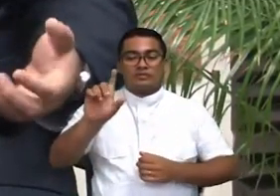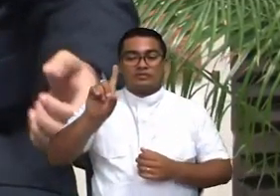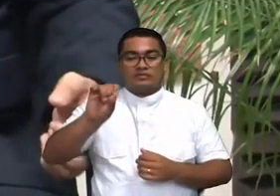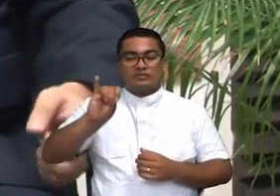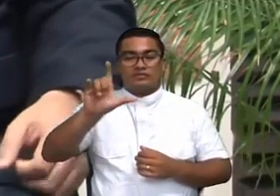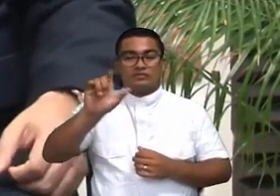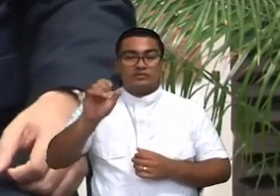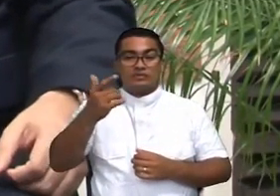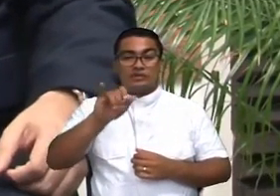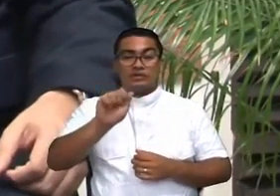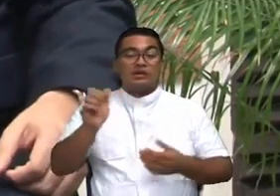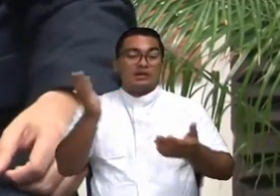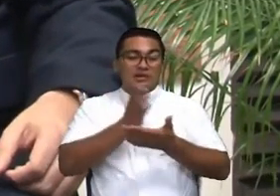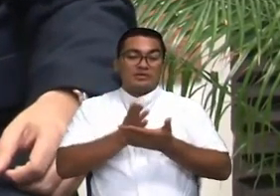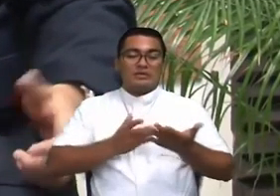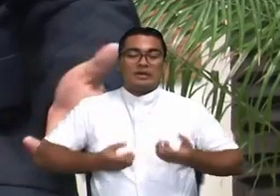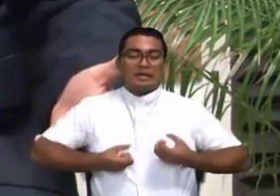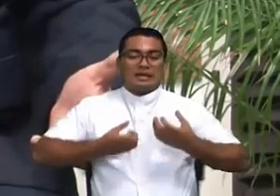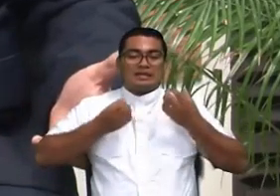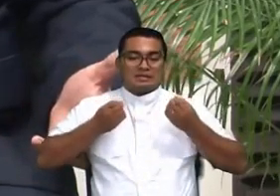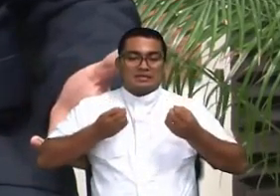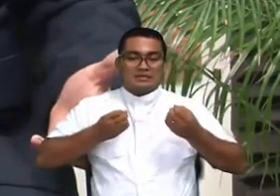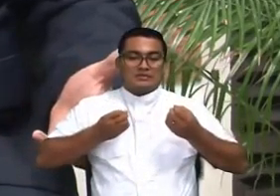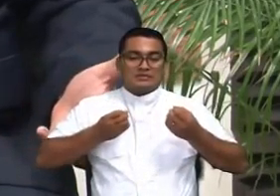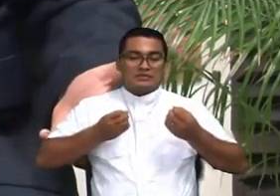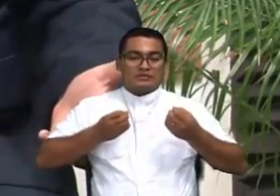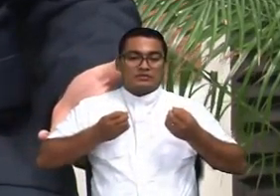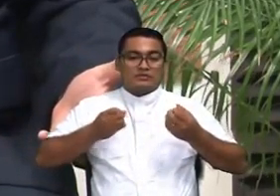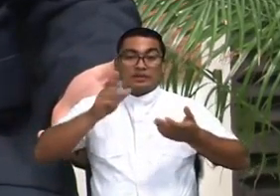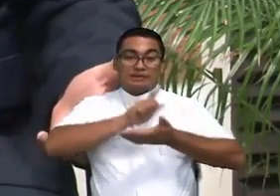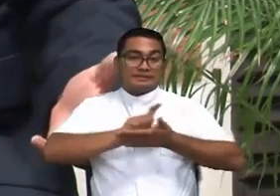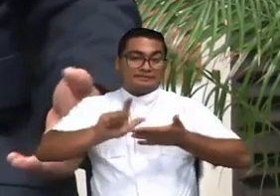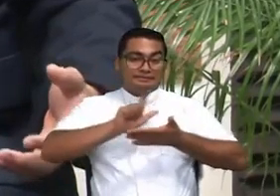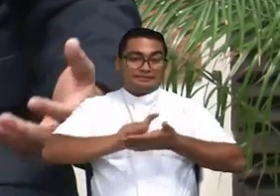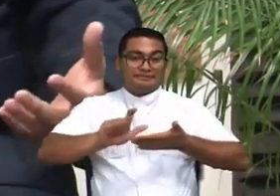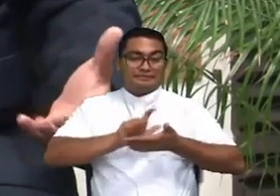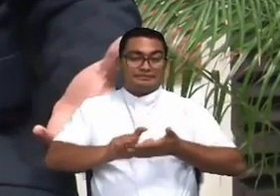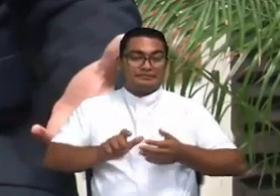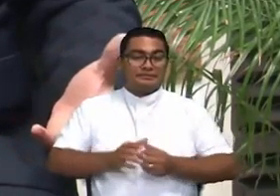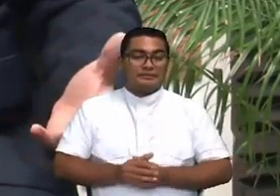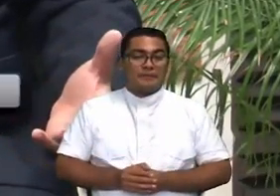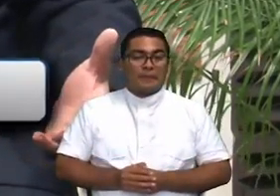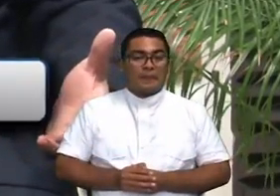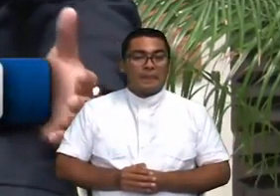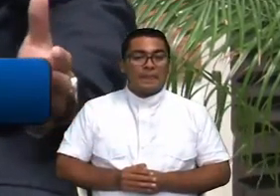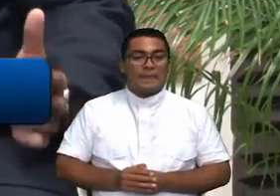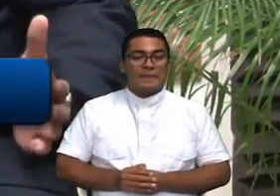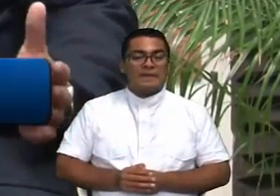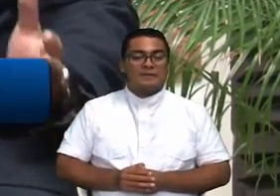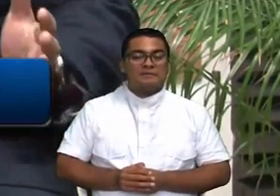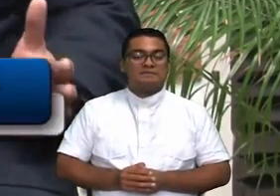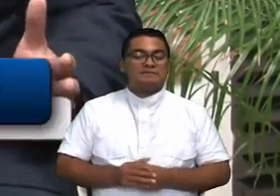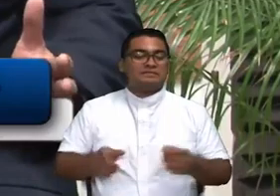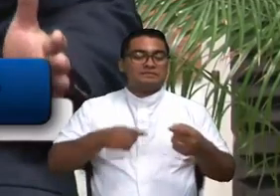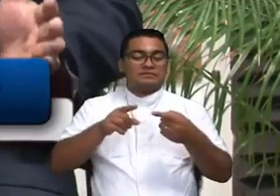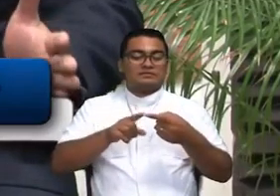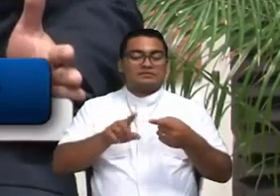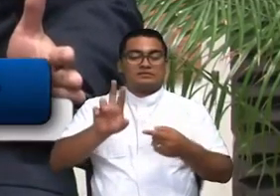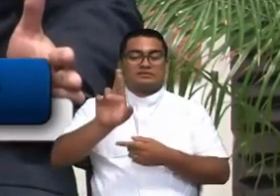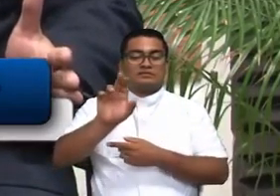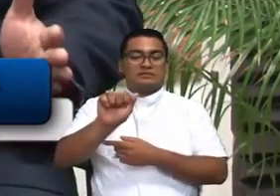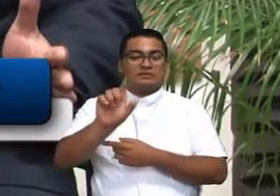para aliviar cierto tipo de enfermedades. Entre las más comunes están el cáncer. Claro. Entonces tenemos una parte que la radiología es